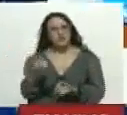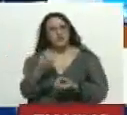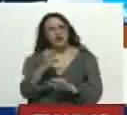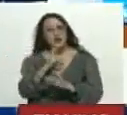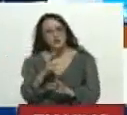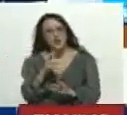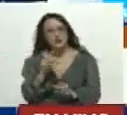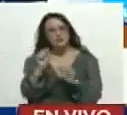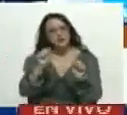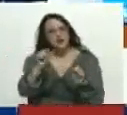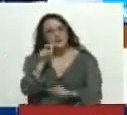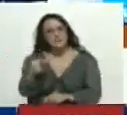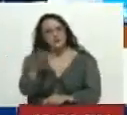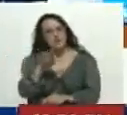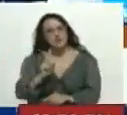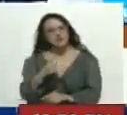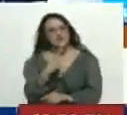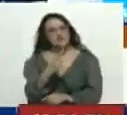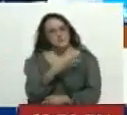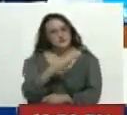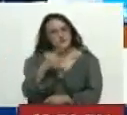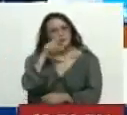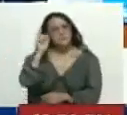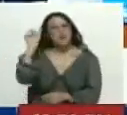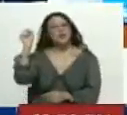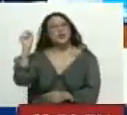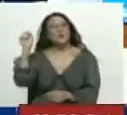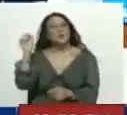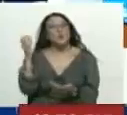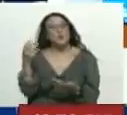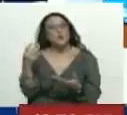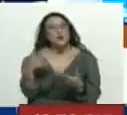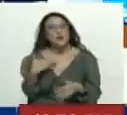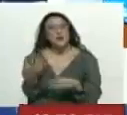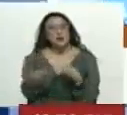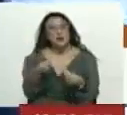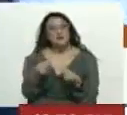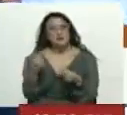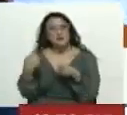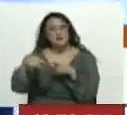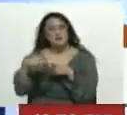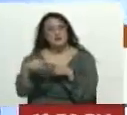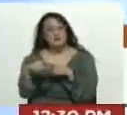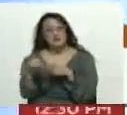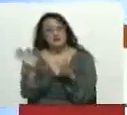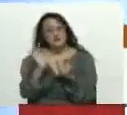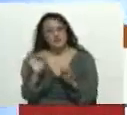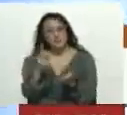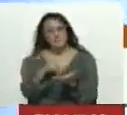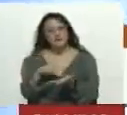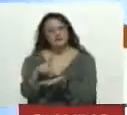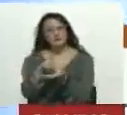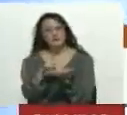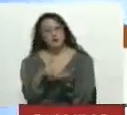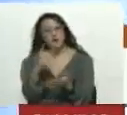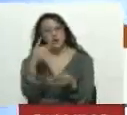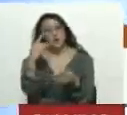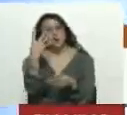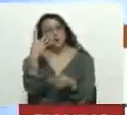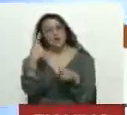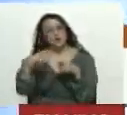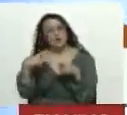respuesta a la gente hay que decirle el presidente maduro intentando hacer desde los distintos niveles de participación esas cuatro cosas que